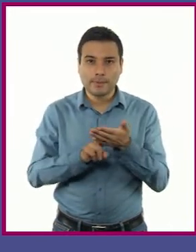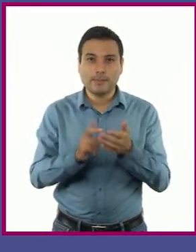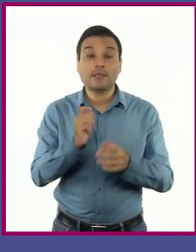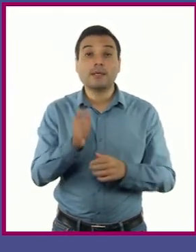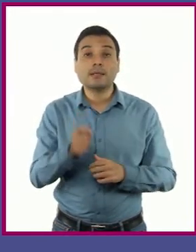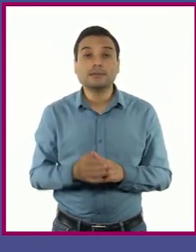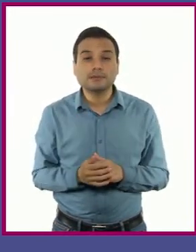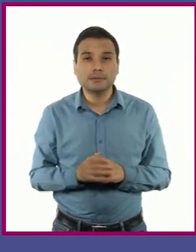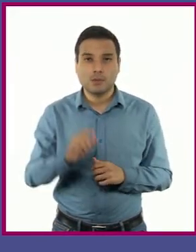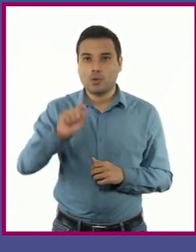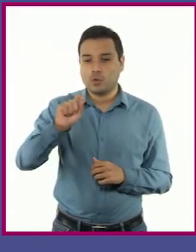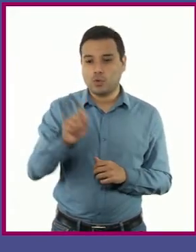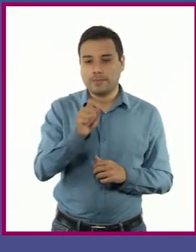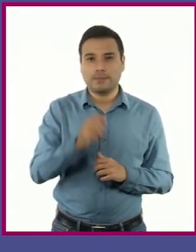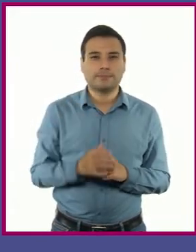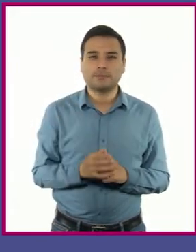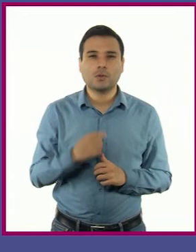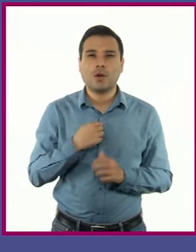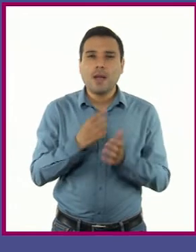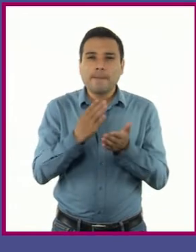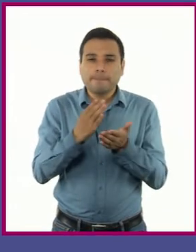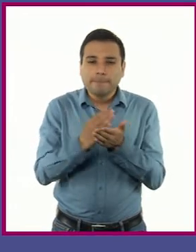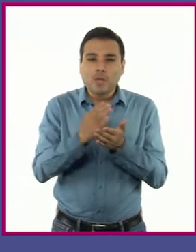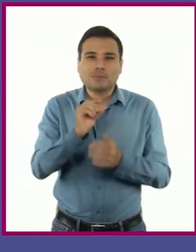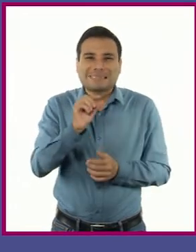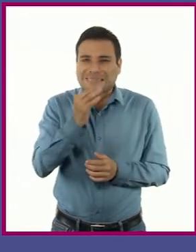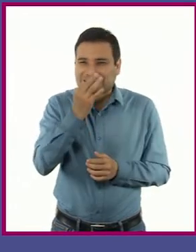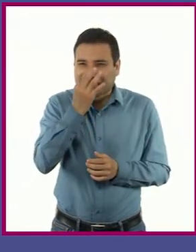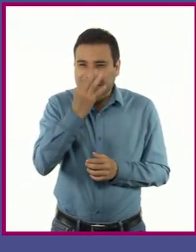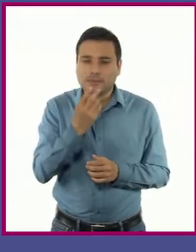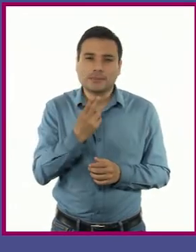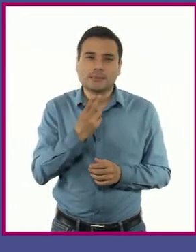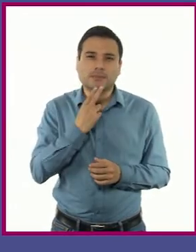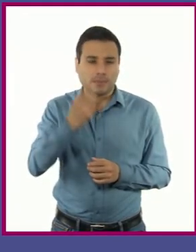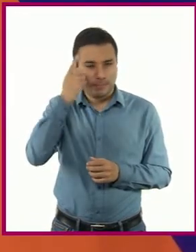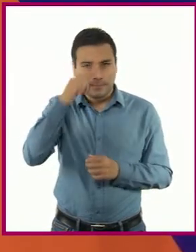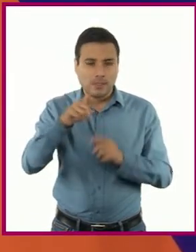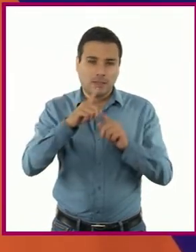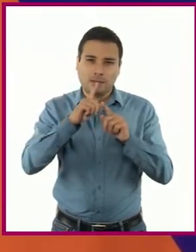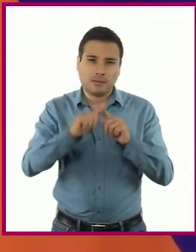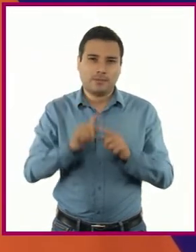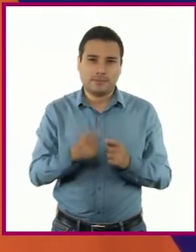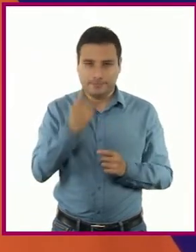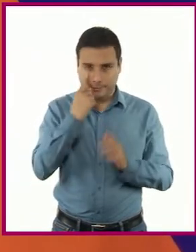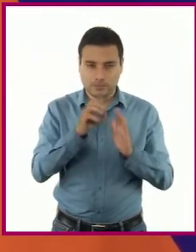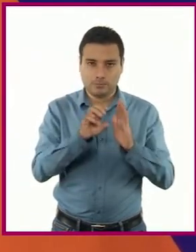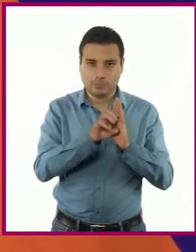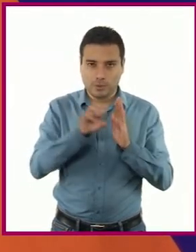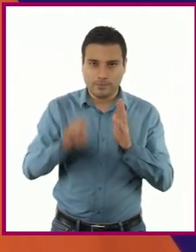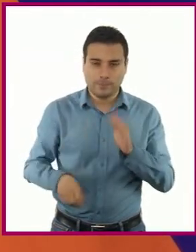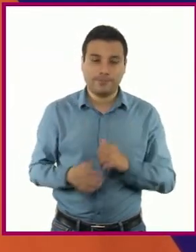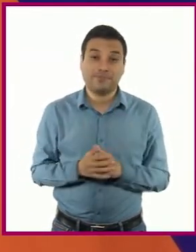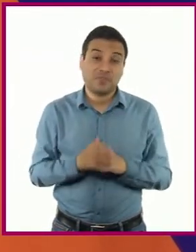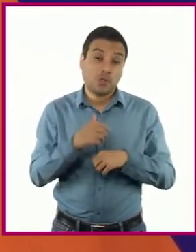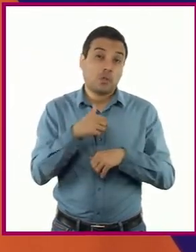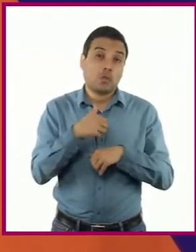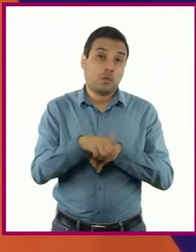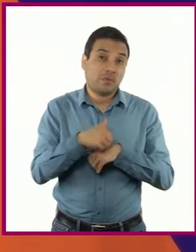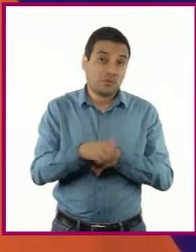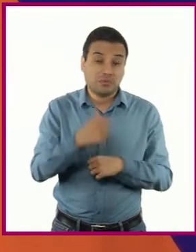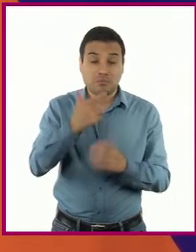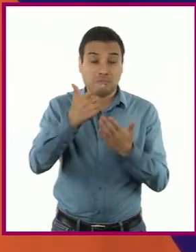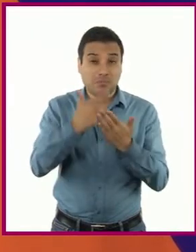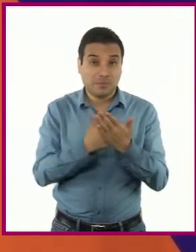coma, que es una pausa mínima que tiene diversos usos. 1. Enumeración.